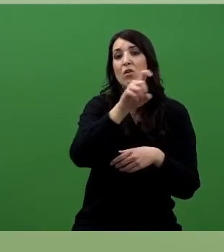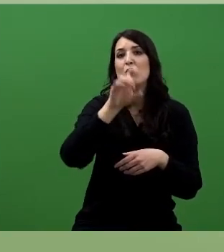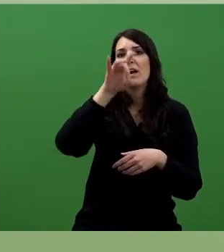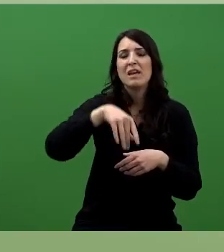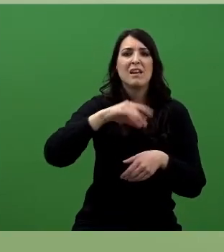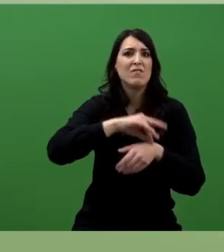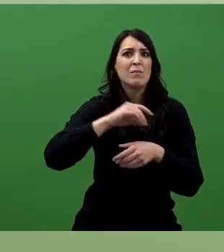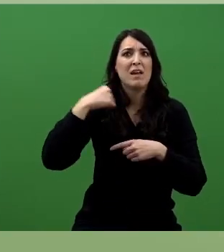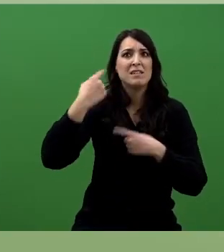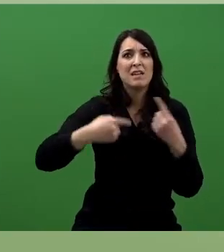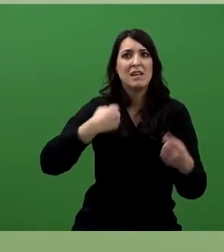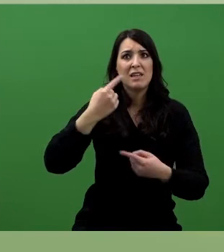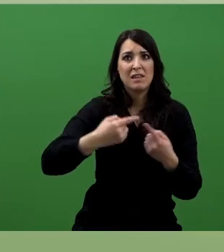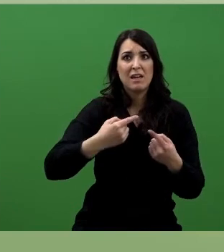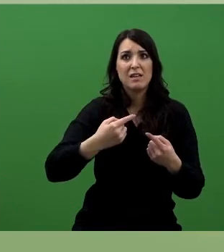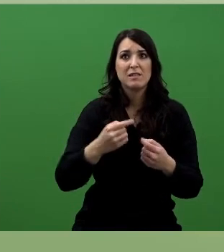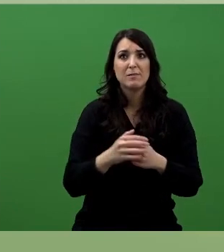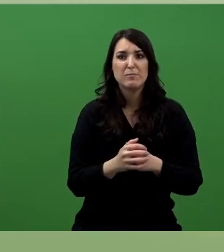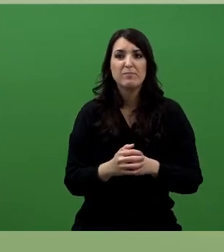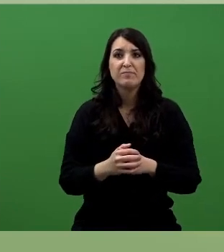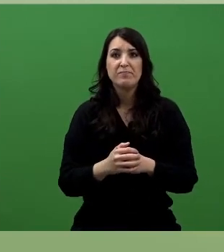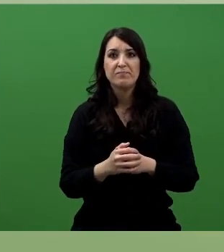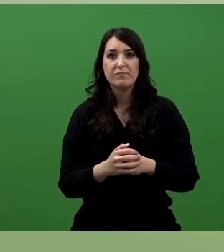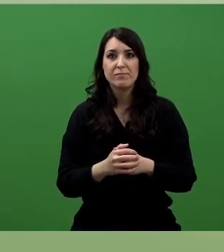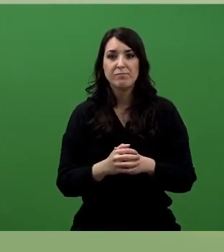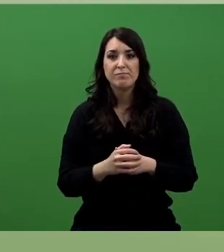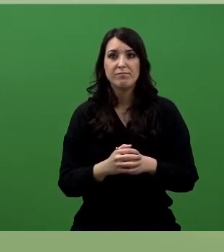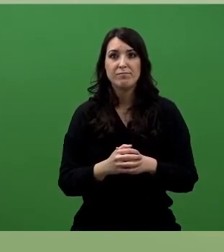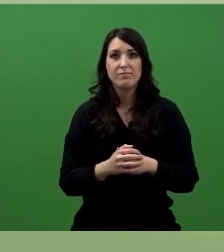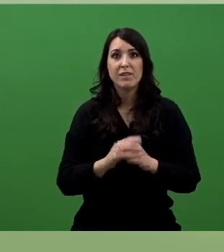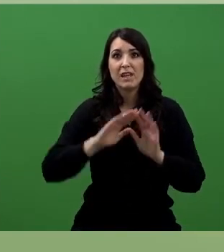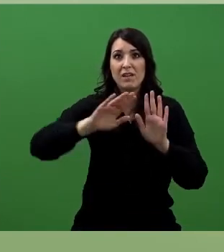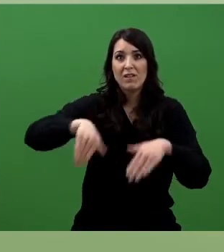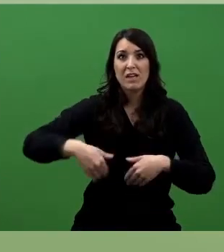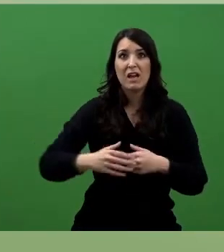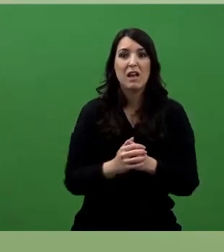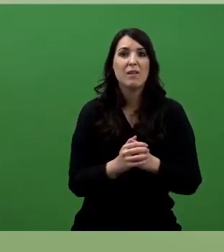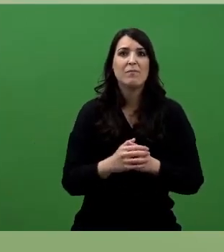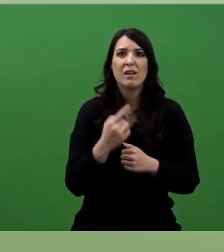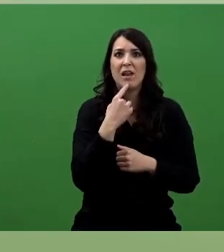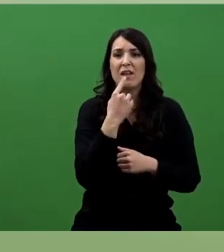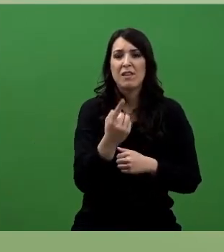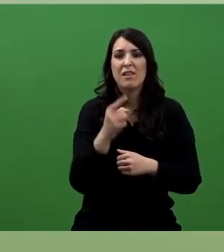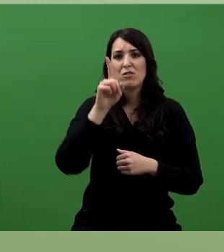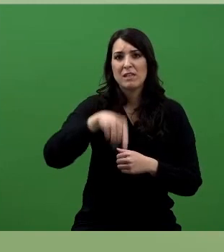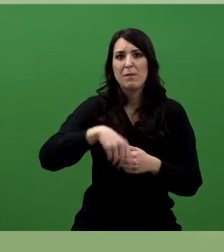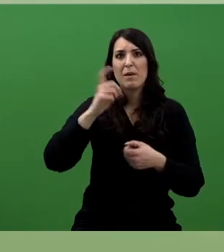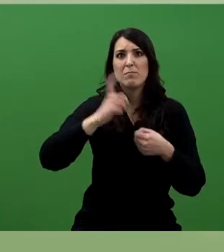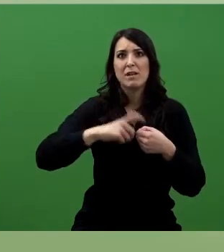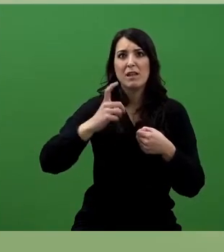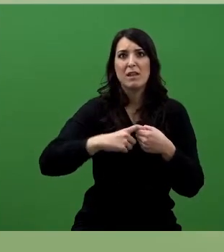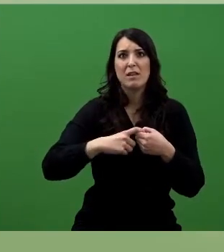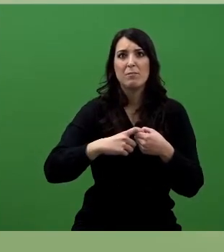desde el CENACOS codirigimos este caso de uso. Y finalmente, deciros que el futuro también está en